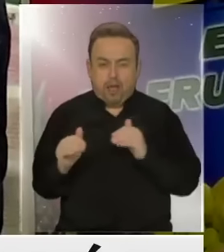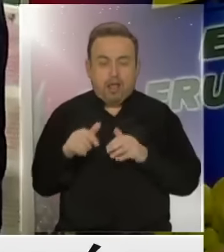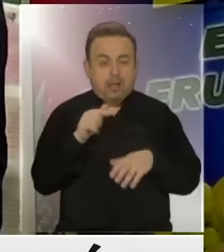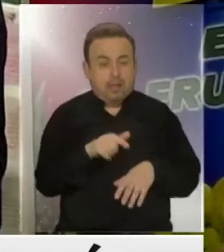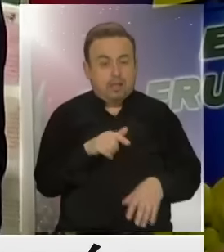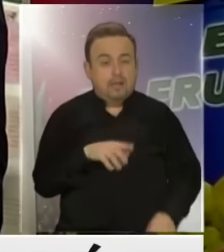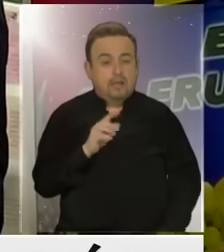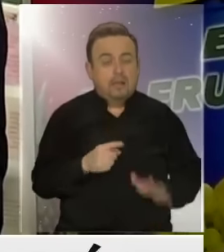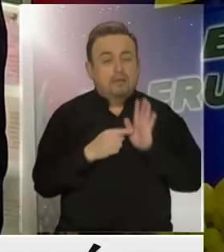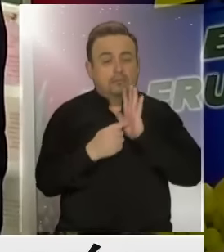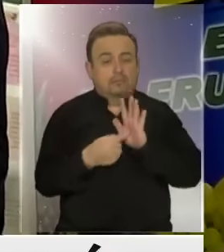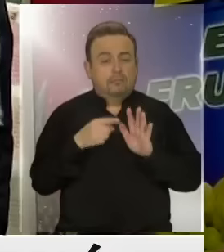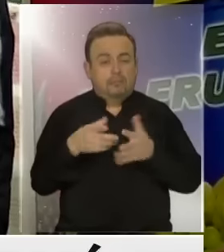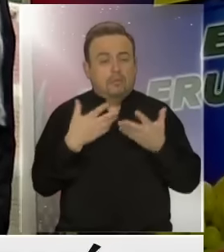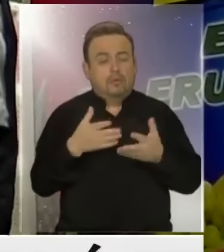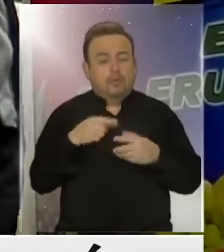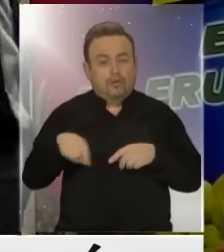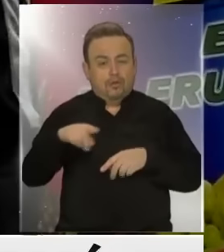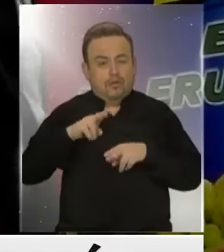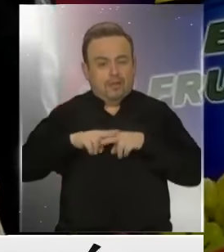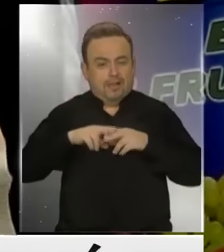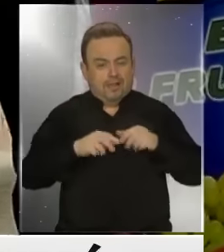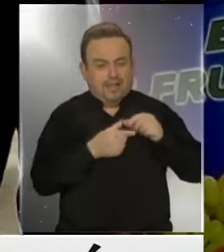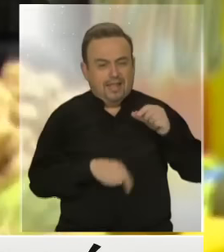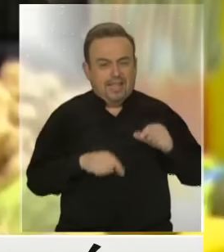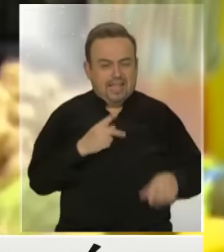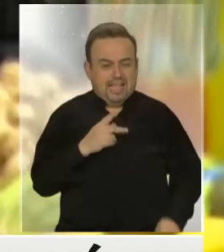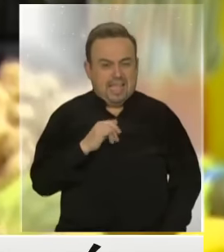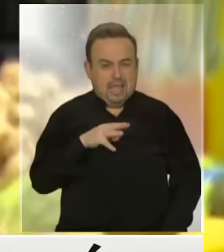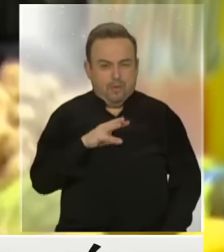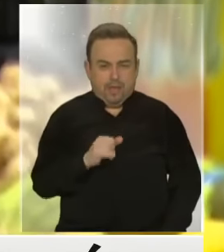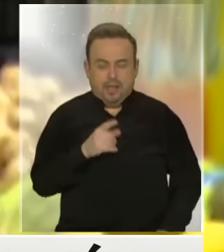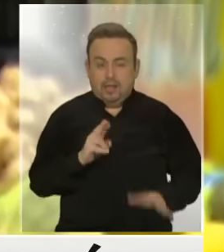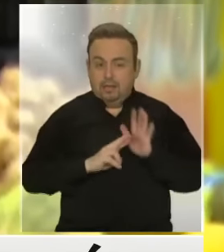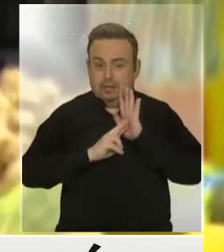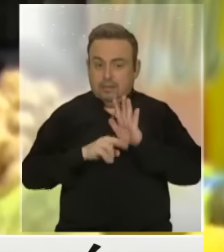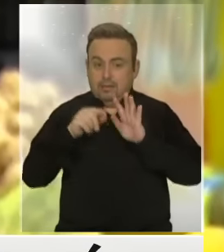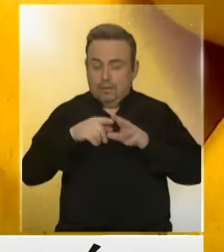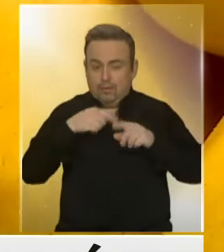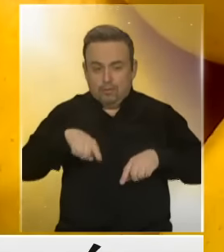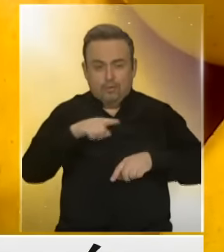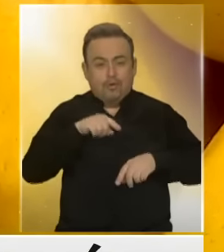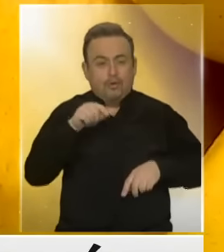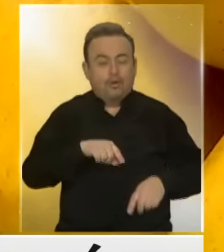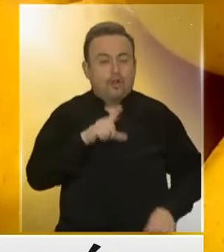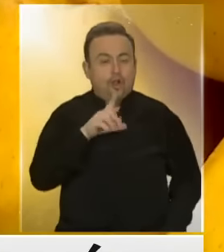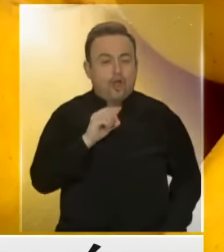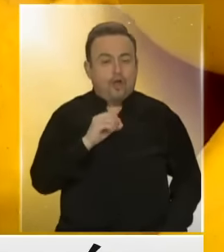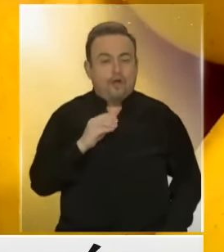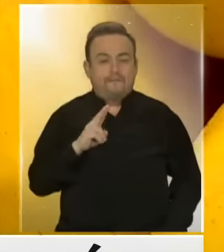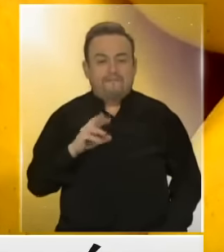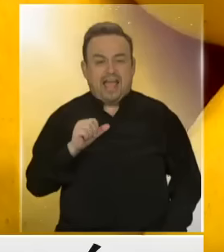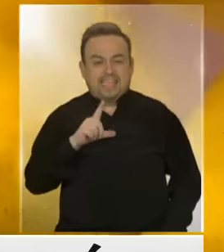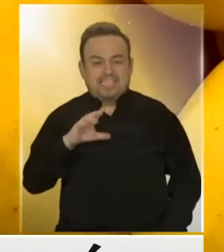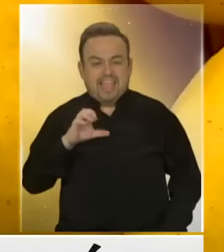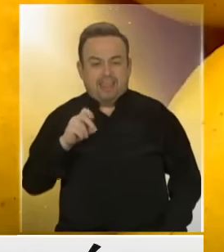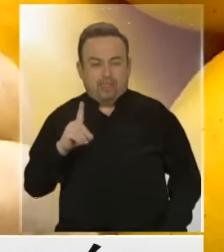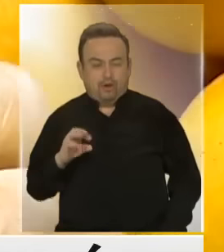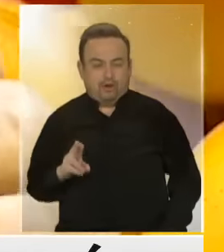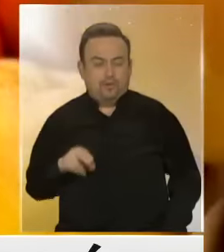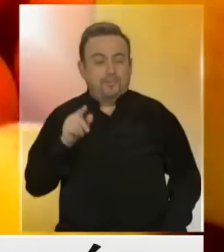Carlos es el representante de los productores nacionales de kiwi. Junto a él recorremos lo valledor en Pedro Aguirre